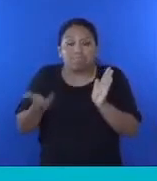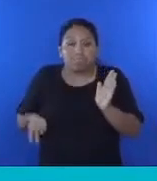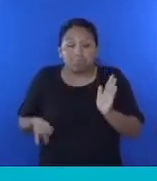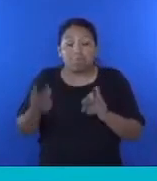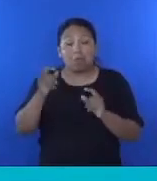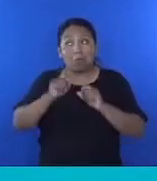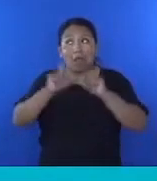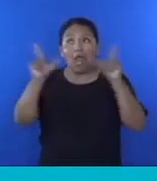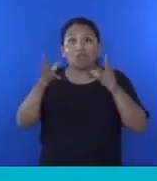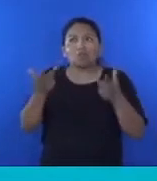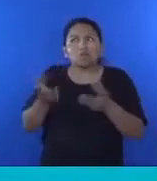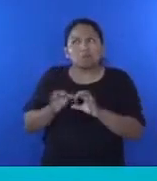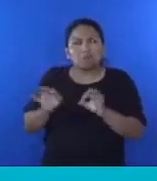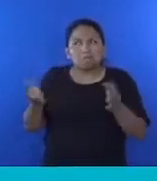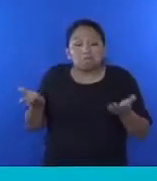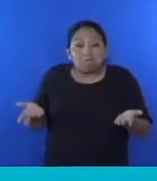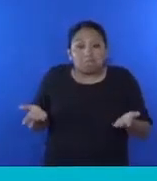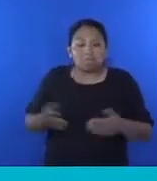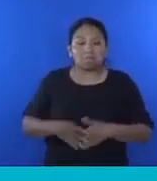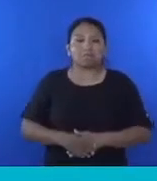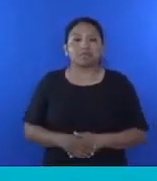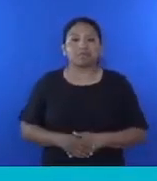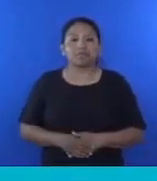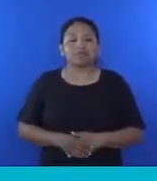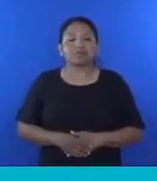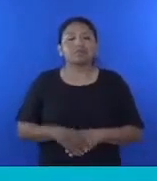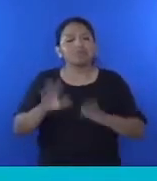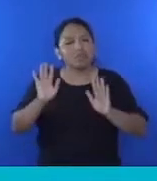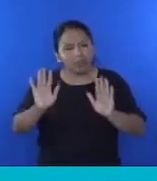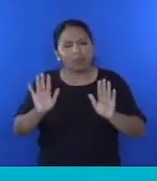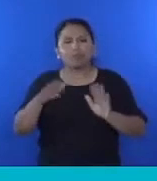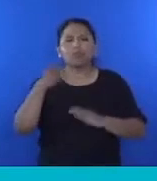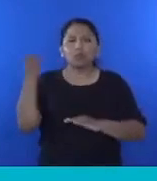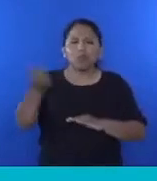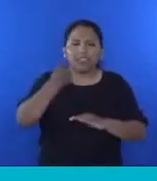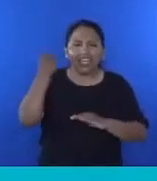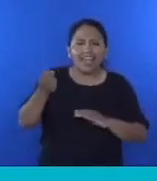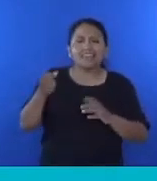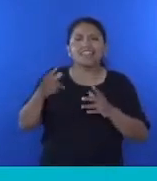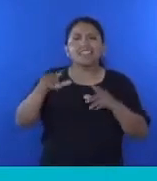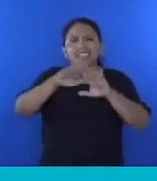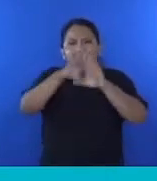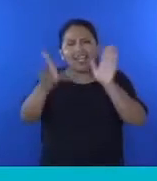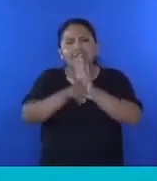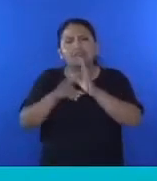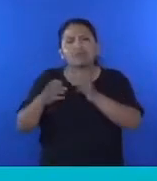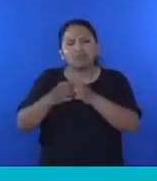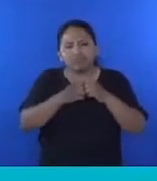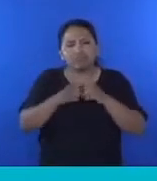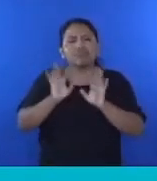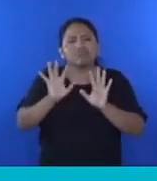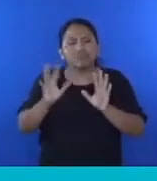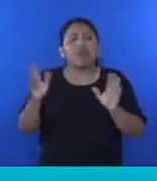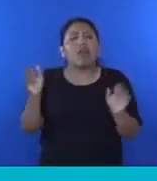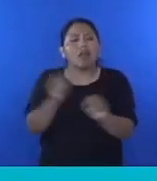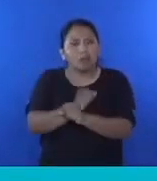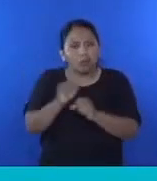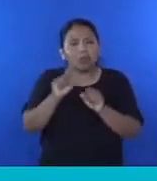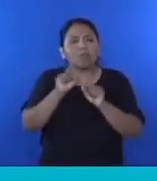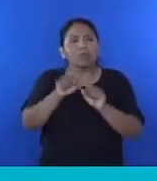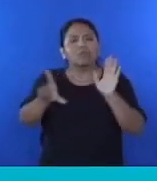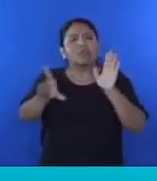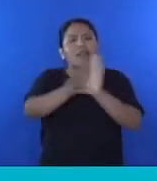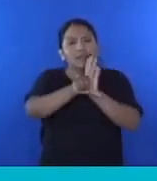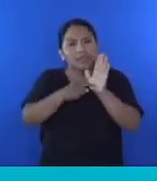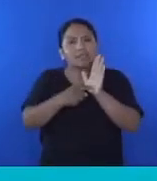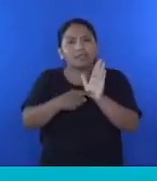Me llamó mucho la atención esa frase. Pero lo importante es que la construcción de mayorías en la legislatura permitió que se apruebe una ley